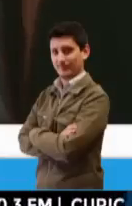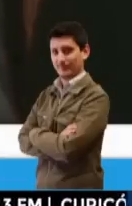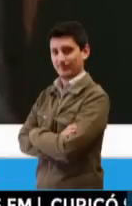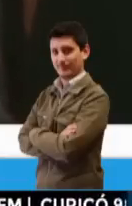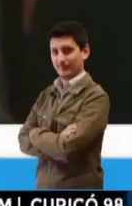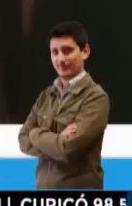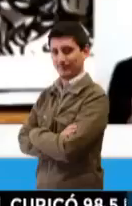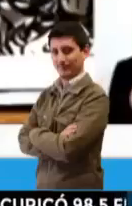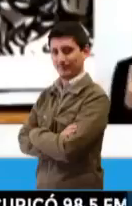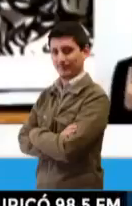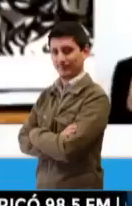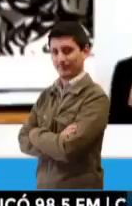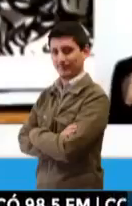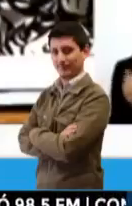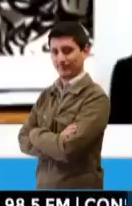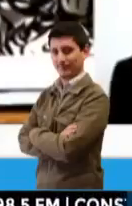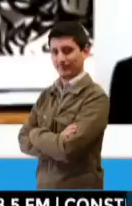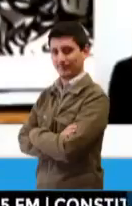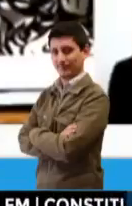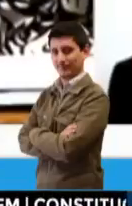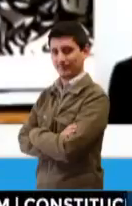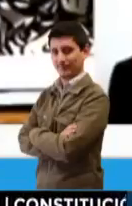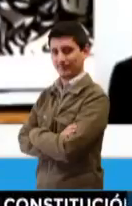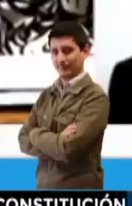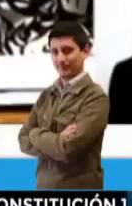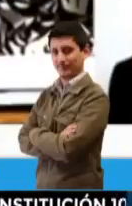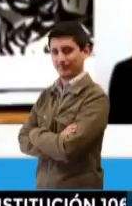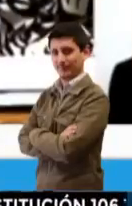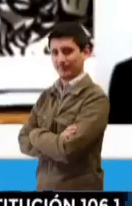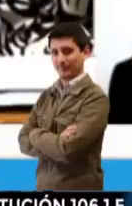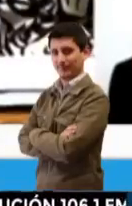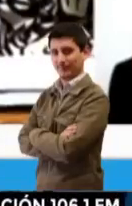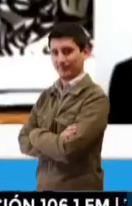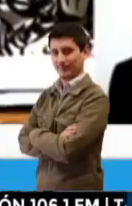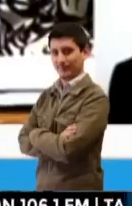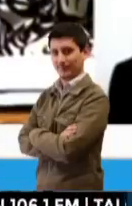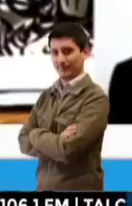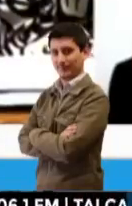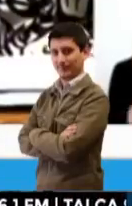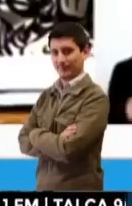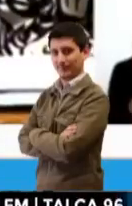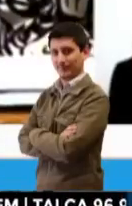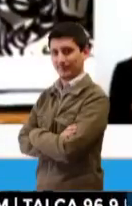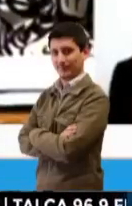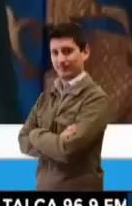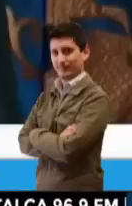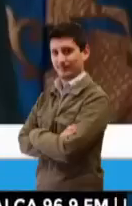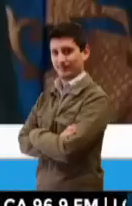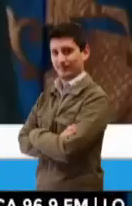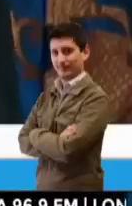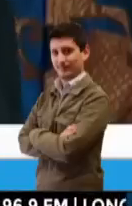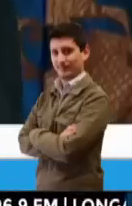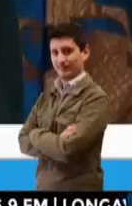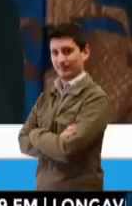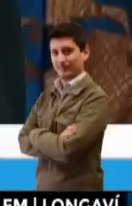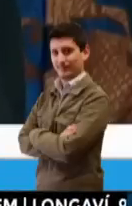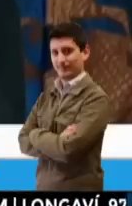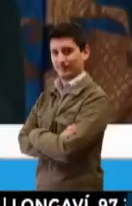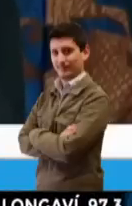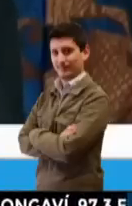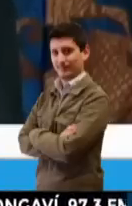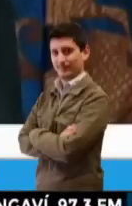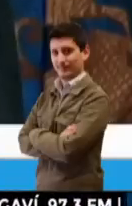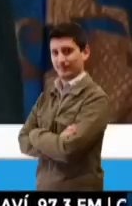que ante la pregunta, Aníbaldo, lo más importante que hay que entender es que al gobierno no se le da respiro. Bien o mal eso es harina de otro costal,